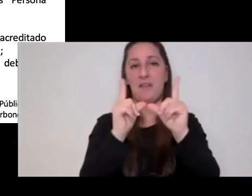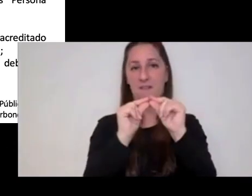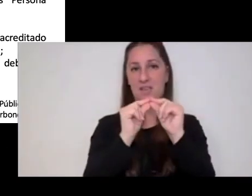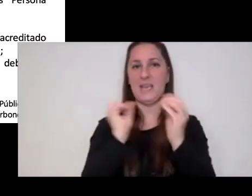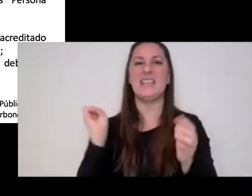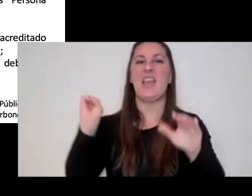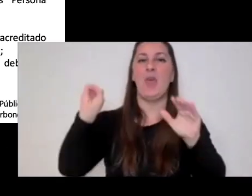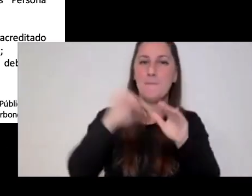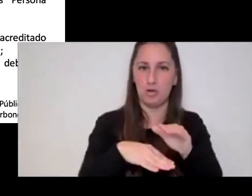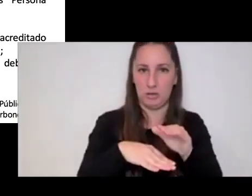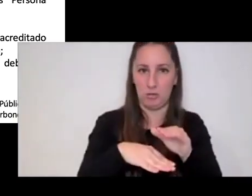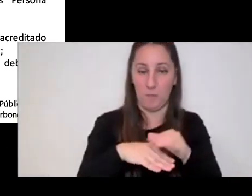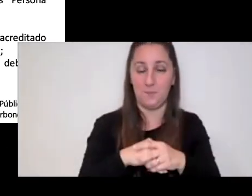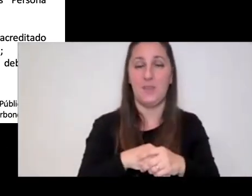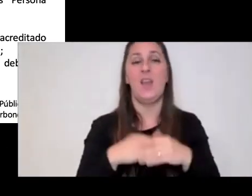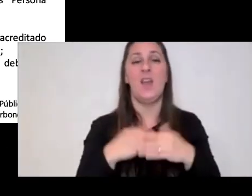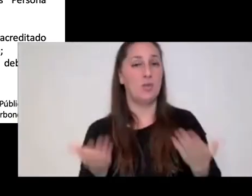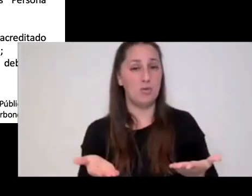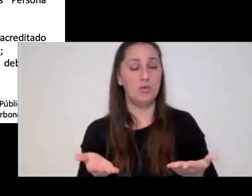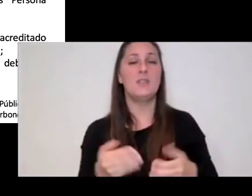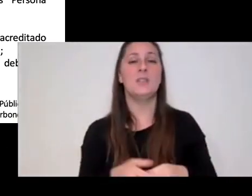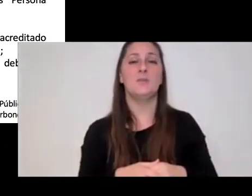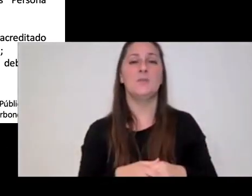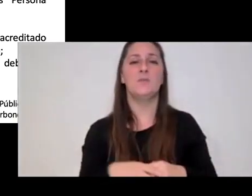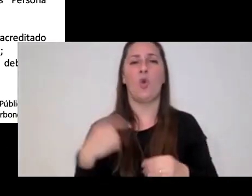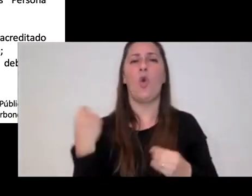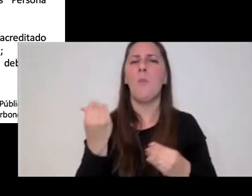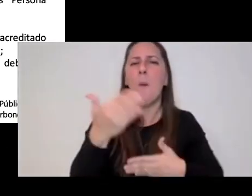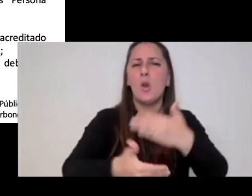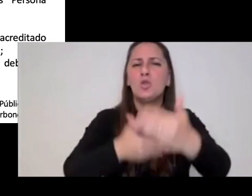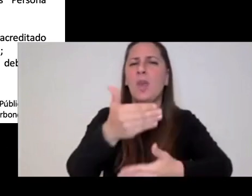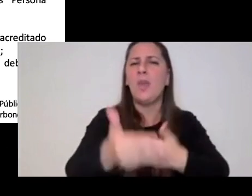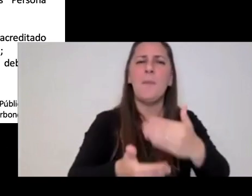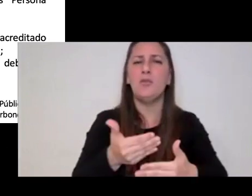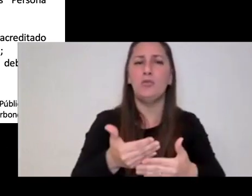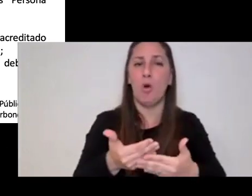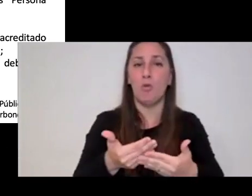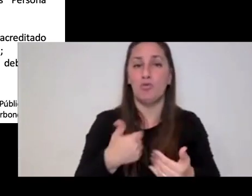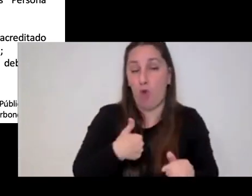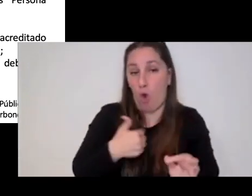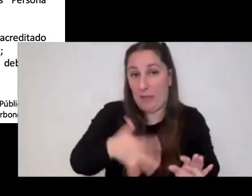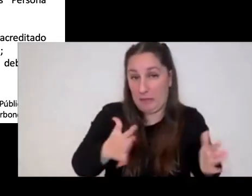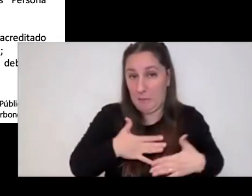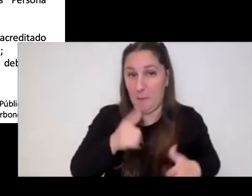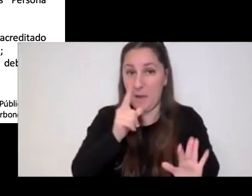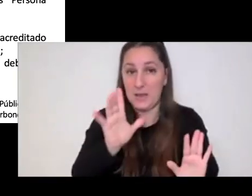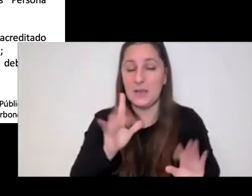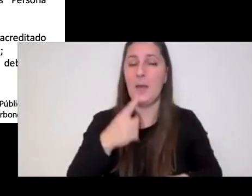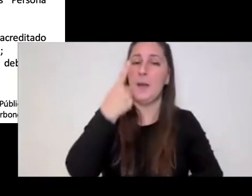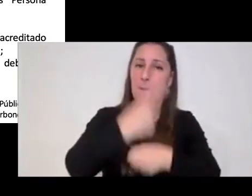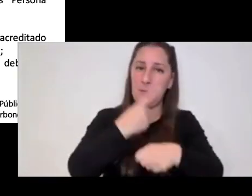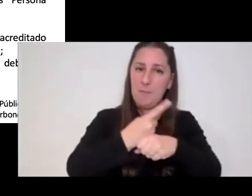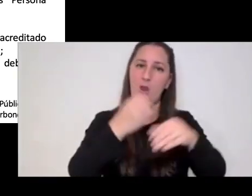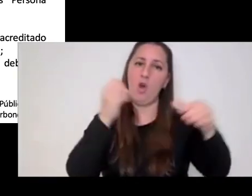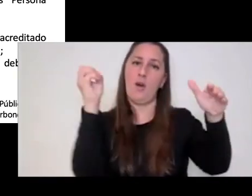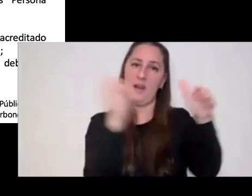manera tal de que cómo va a ser el procedimiento según lo he comprendido. Primero hay que realizar el depósito de los fondos.